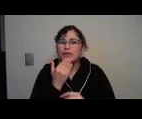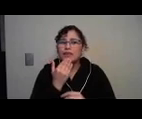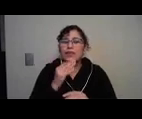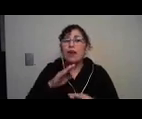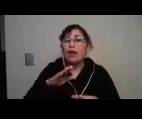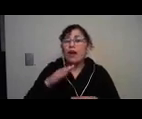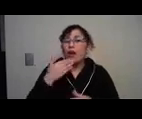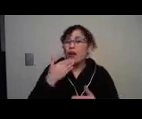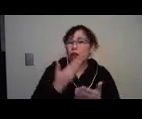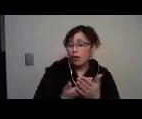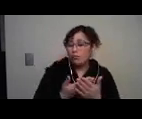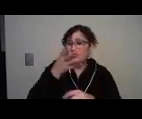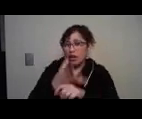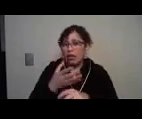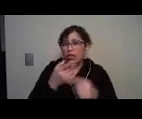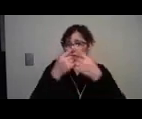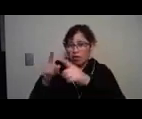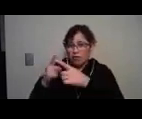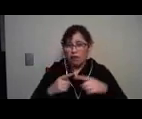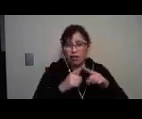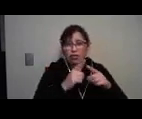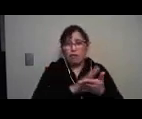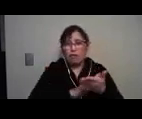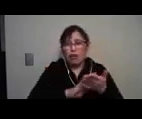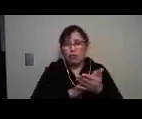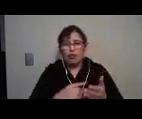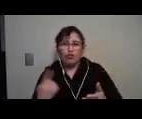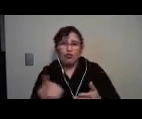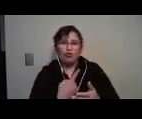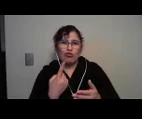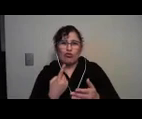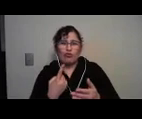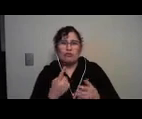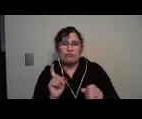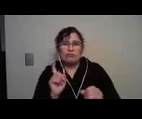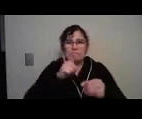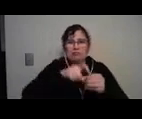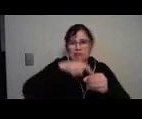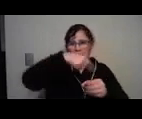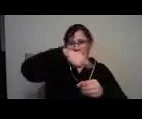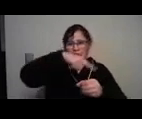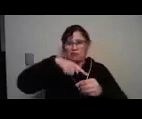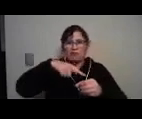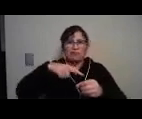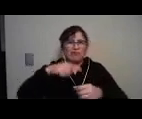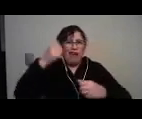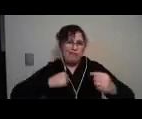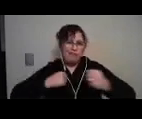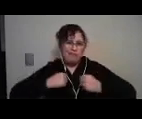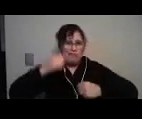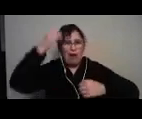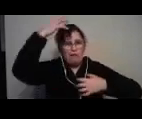entre las diferentes especies primates, ¿cierto? Dentro de los cuales estamos nosotros, tiene que ver justamente con la especialización ya